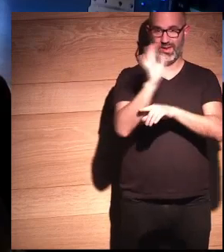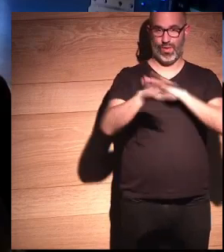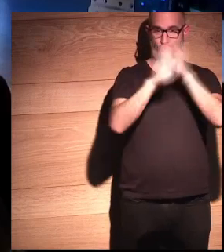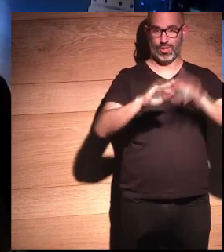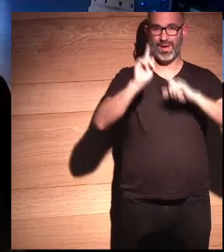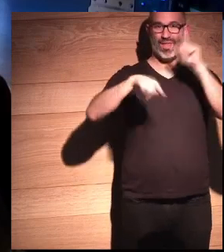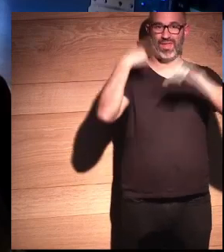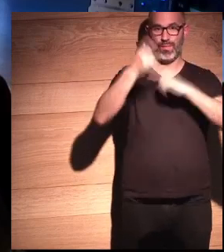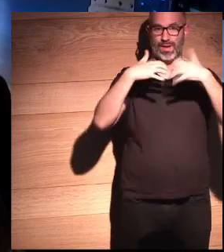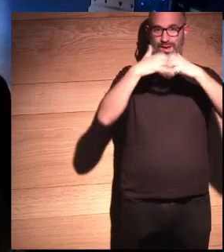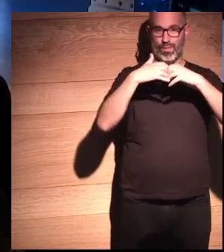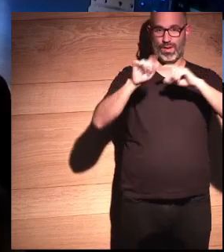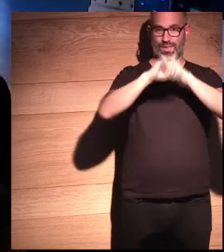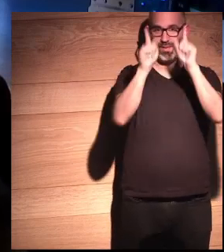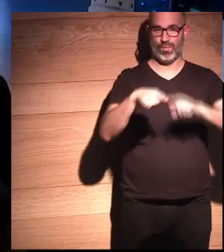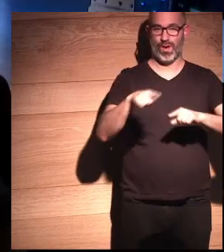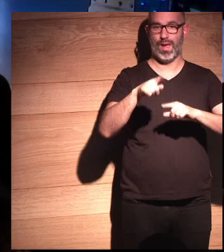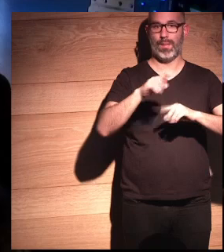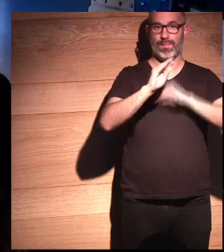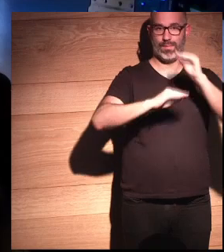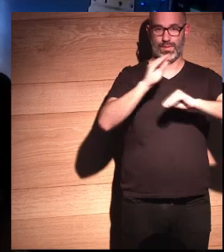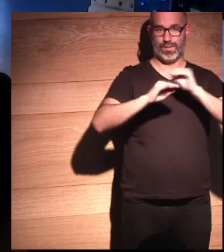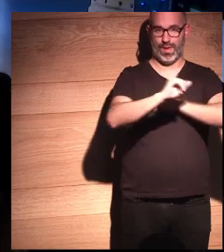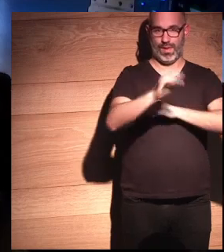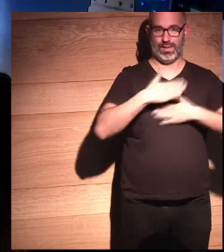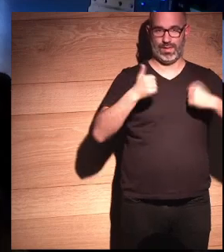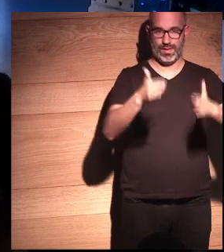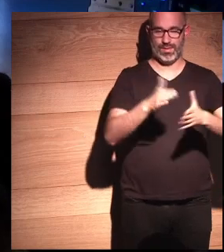un networking y luego diré unas palabras, así que no os vayáis corriendo al networking.